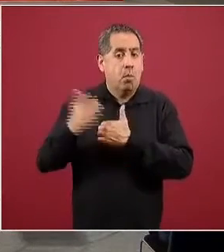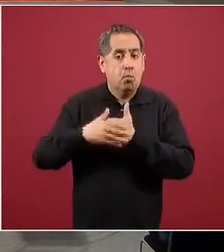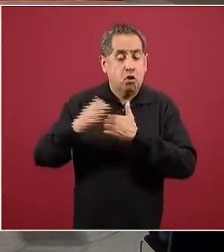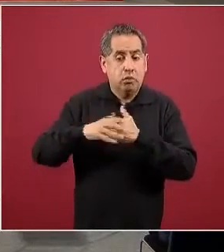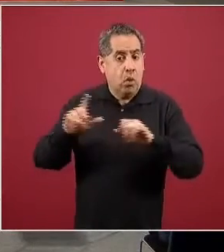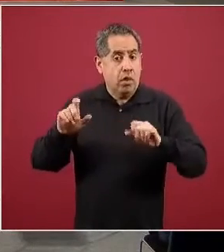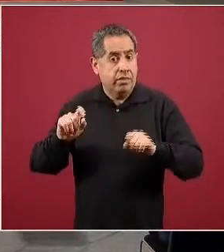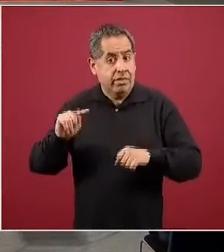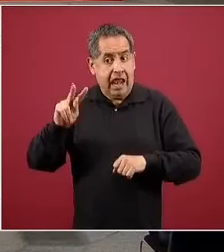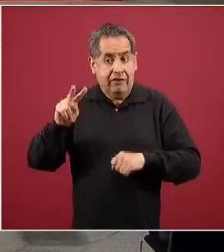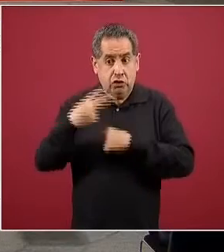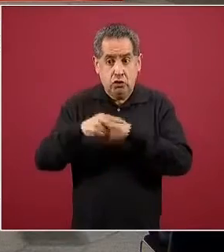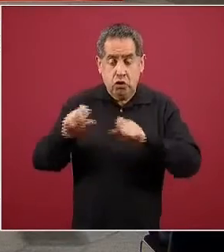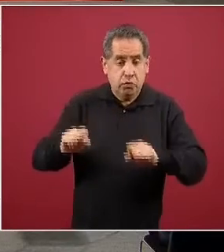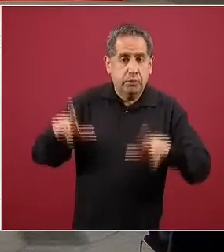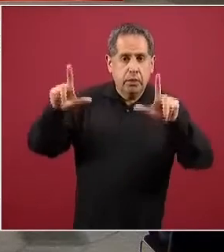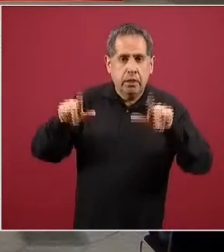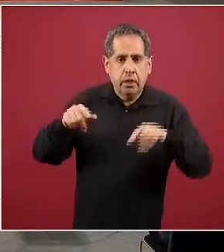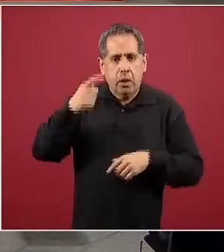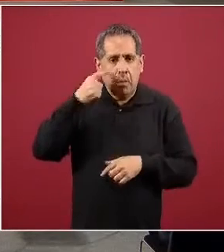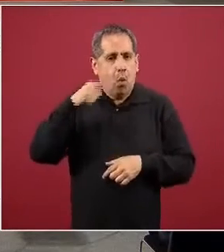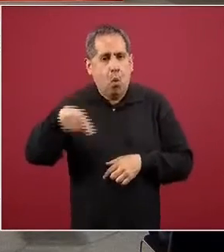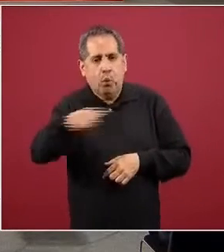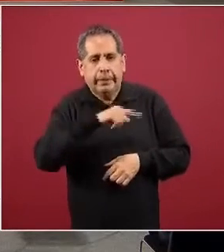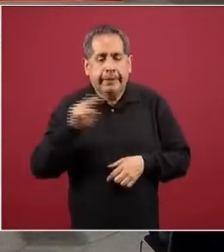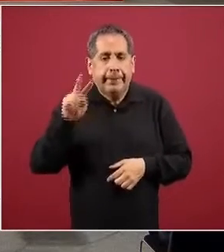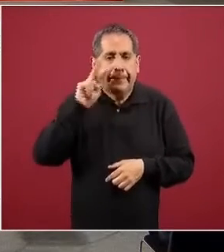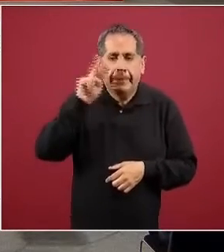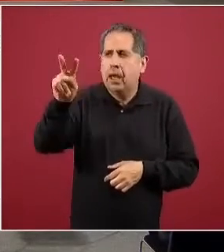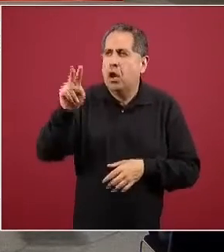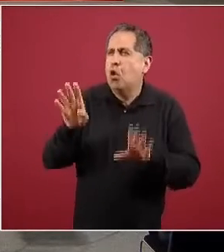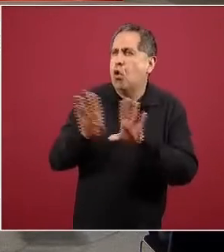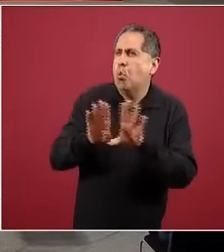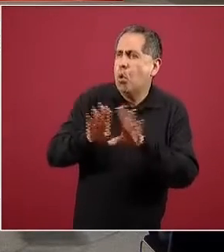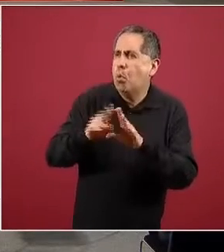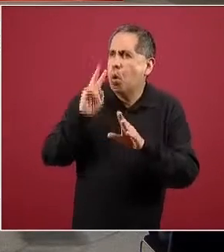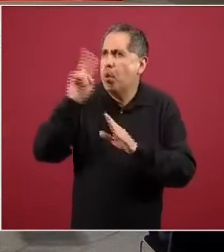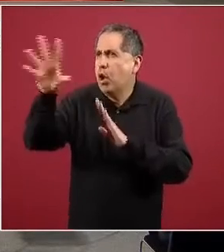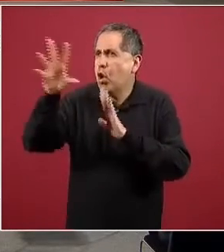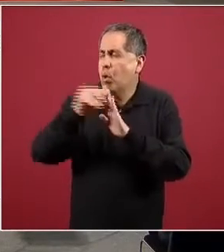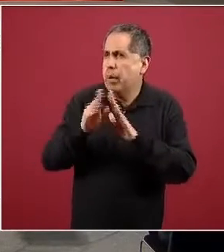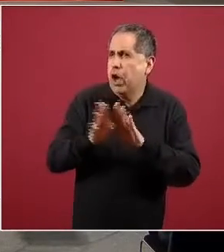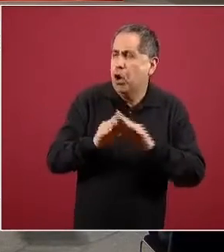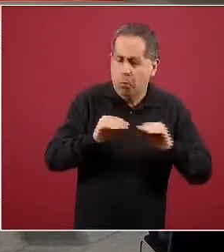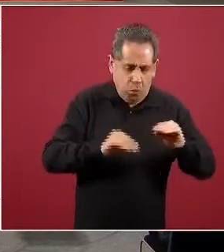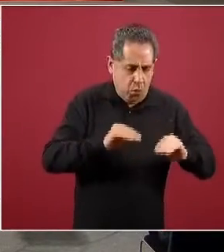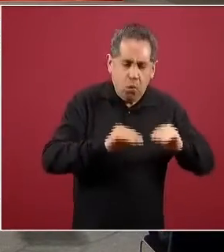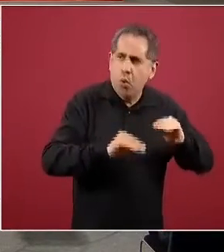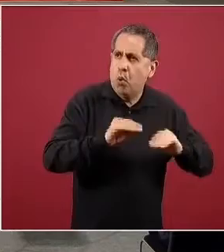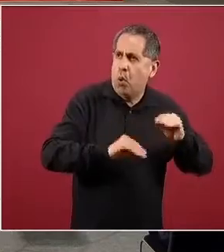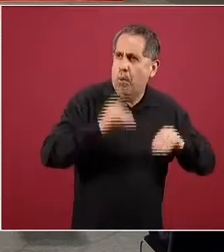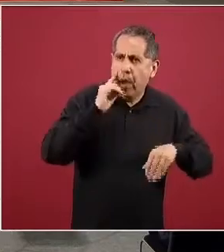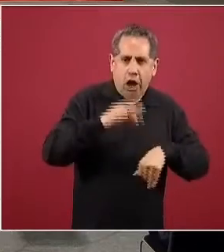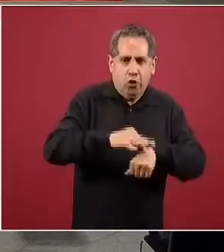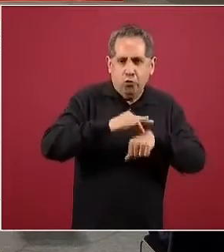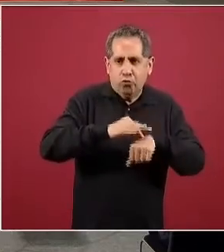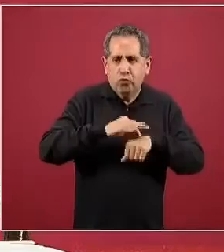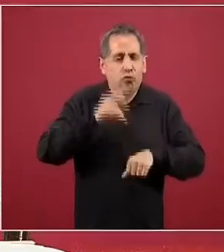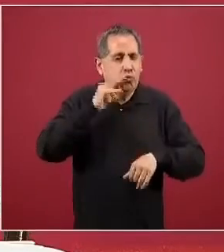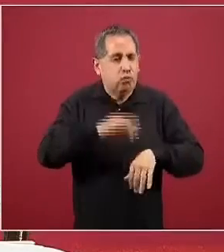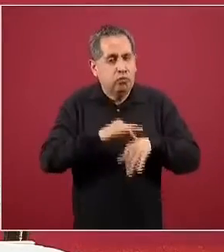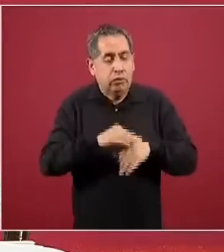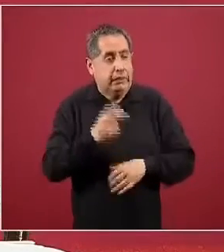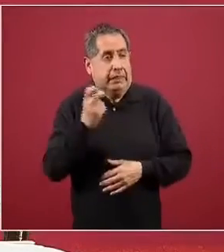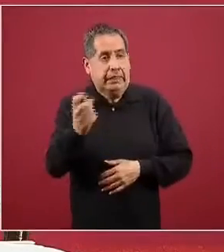los experimentos en los programas de televisión, y todos estos experimentos tendrán